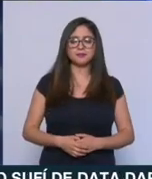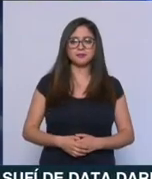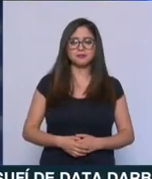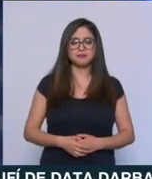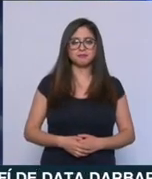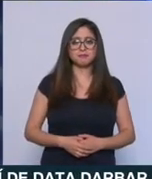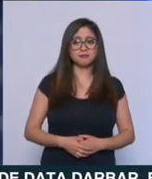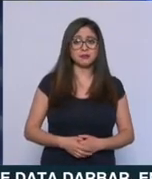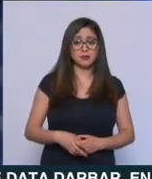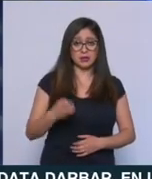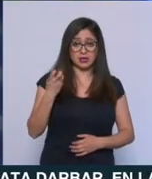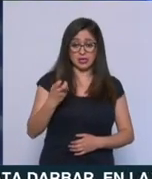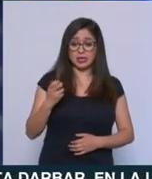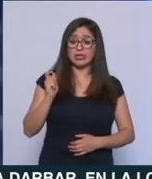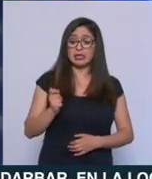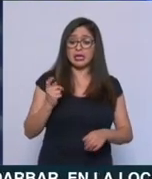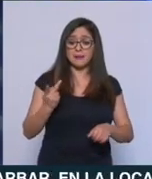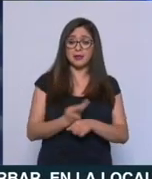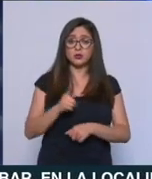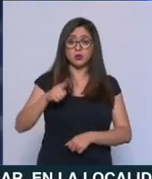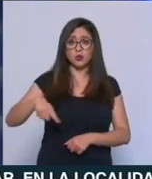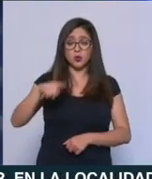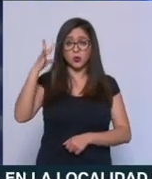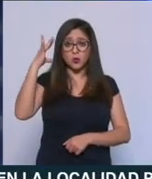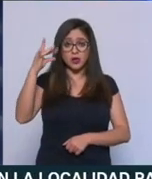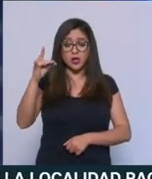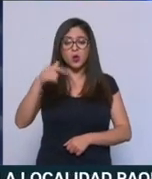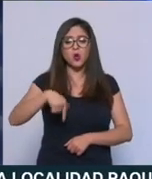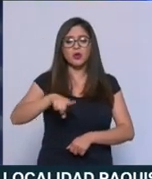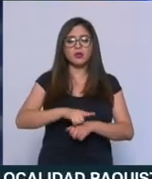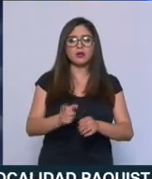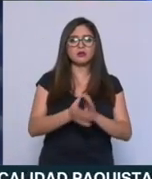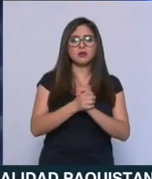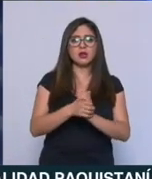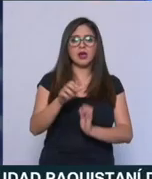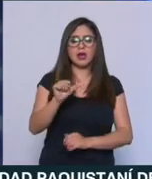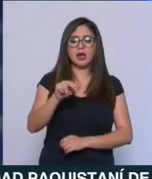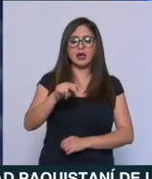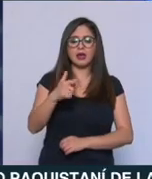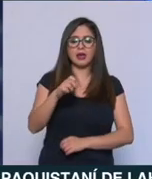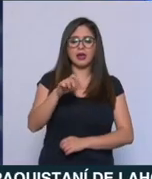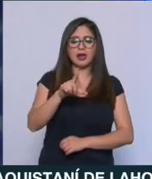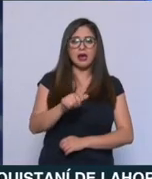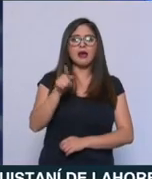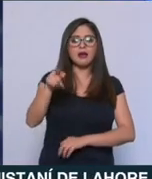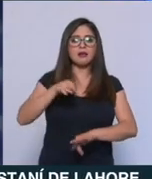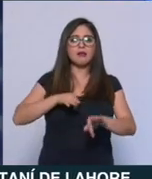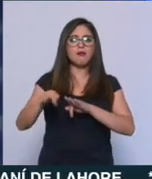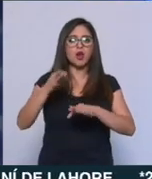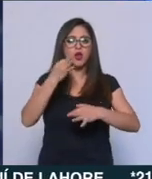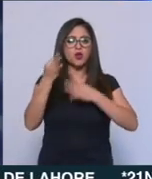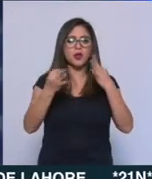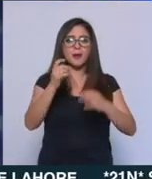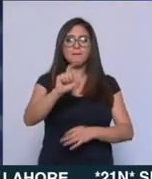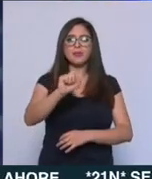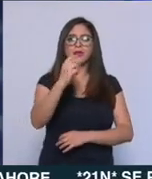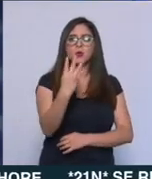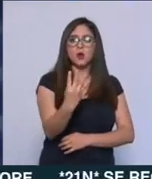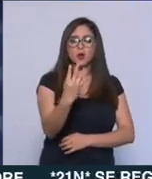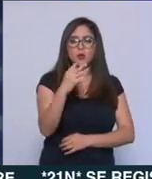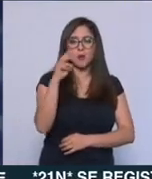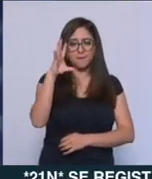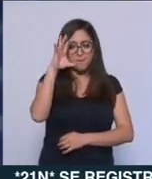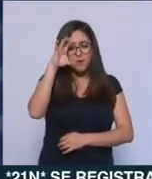y con el reporte más reciente sobre lo ocurrido en Cuernavaca. Saludamos esta noche a Angélica Estrada, reportera de 24 Morelos. Muy buenas